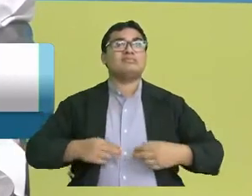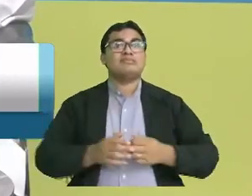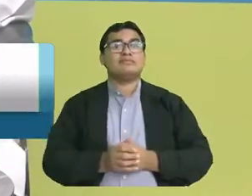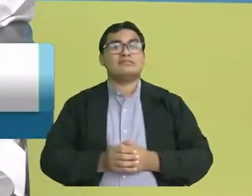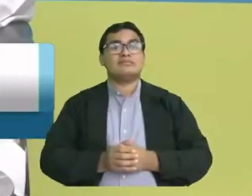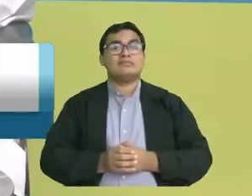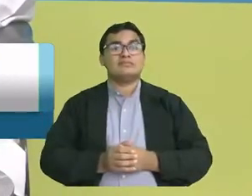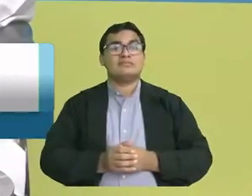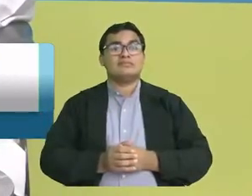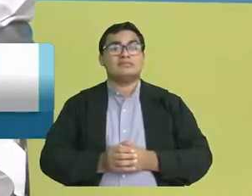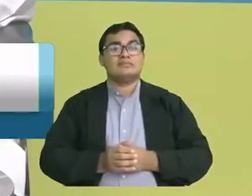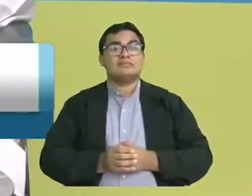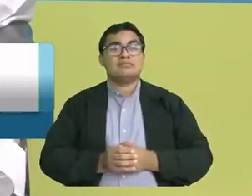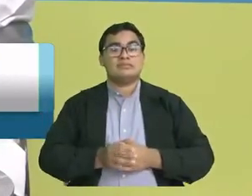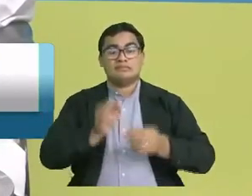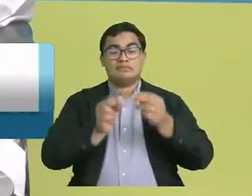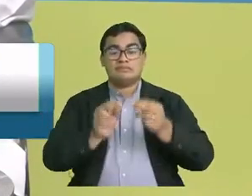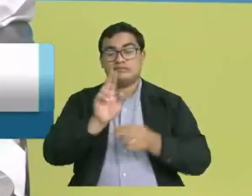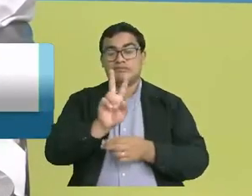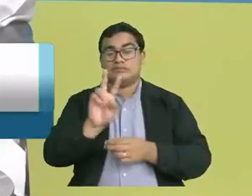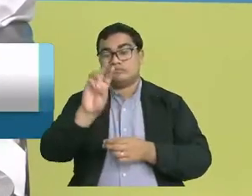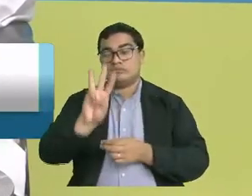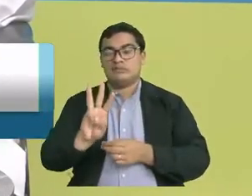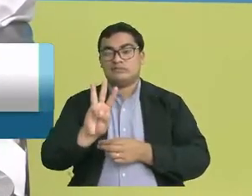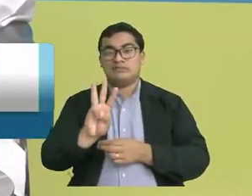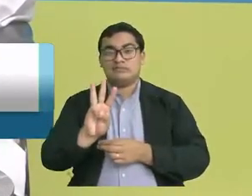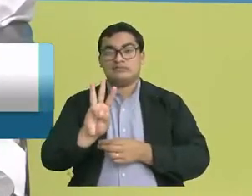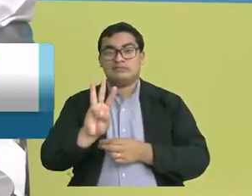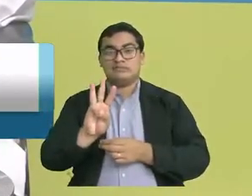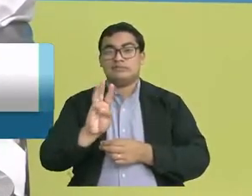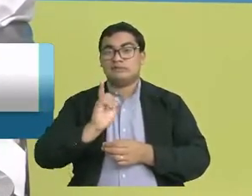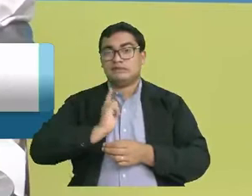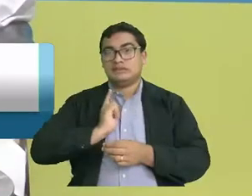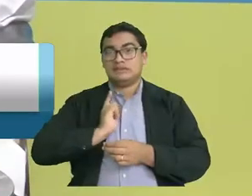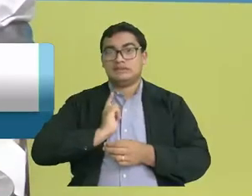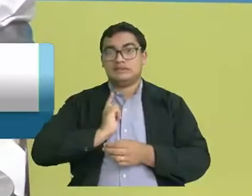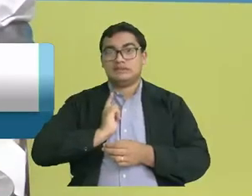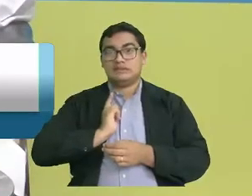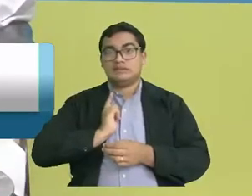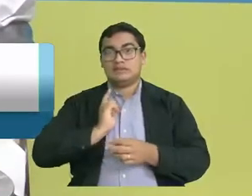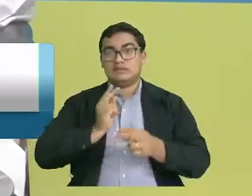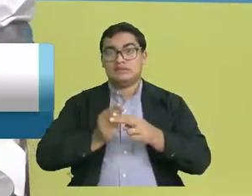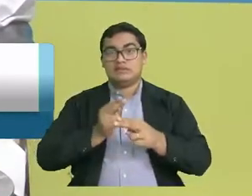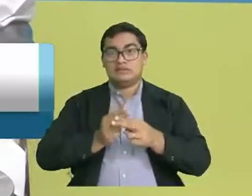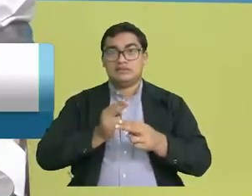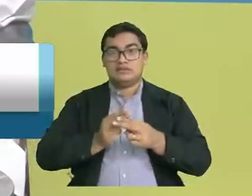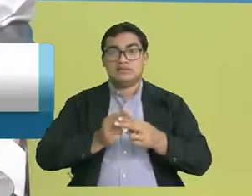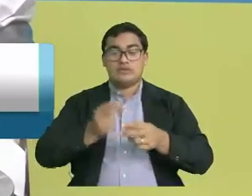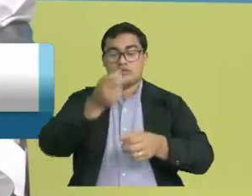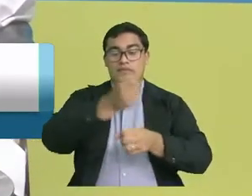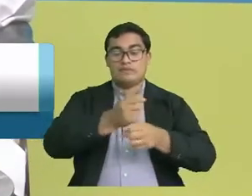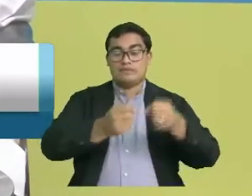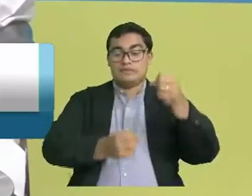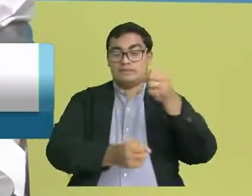El último par, que es el 23, se compone de los cromosomas que llamamos cromosomas